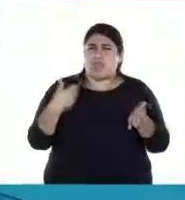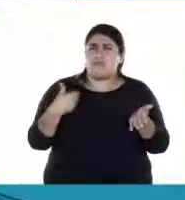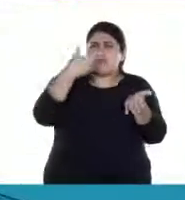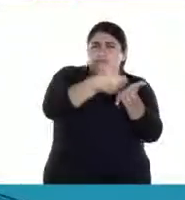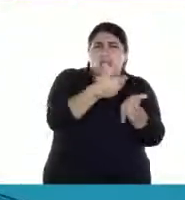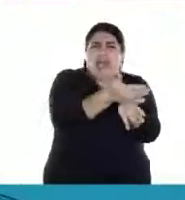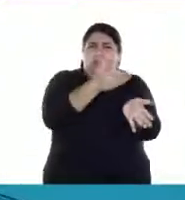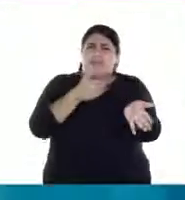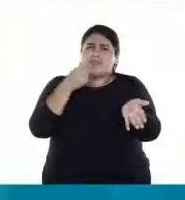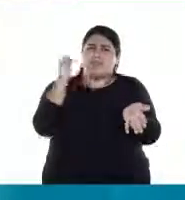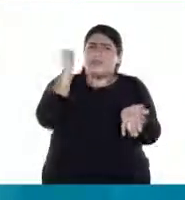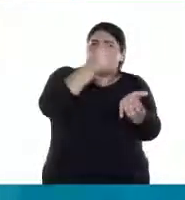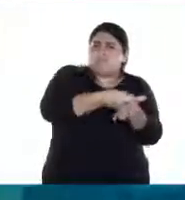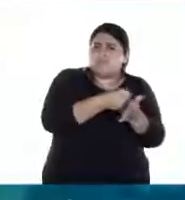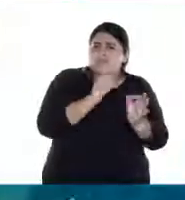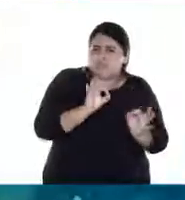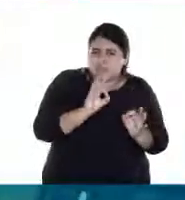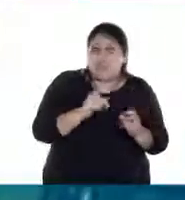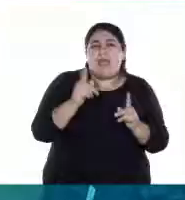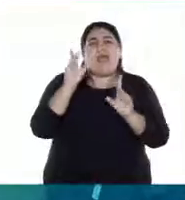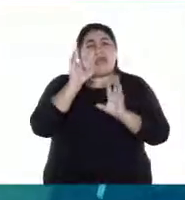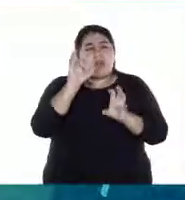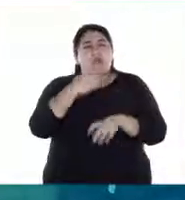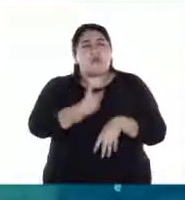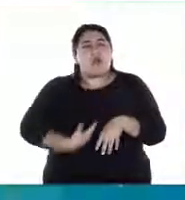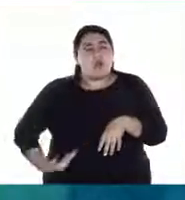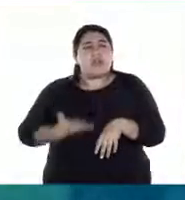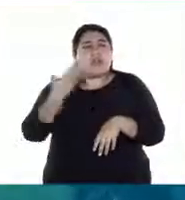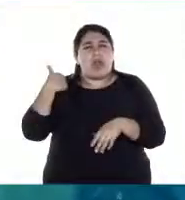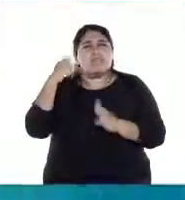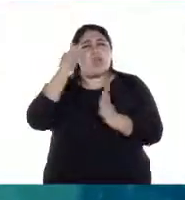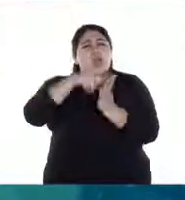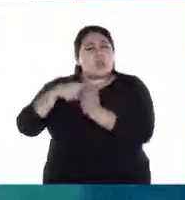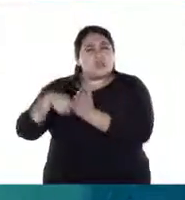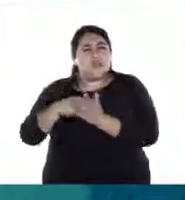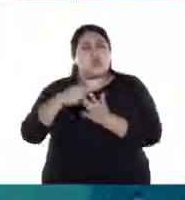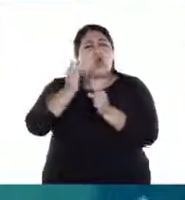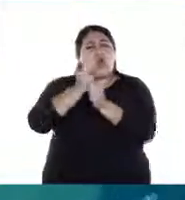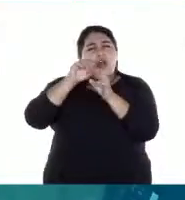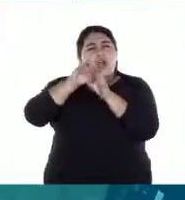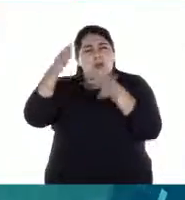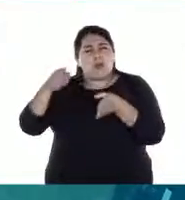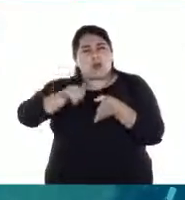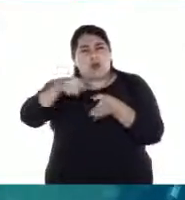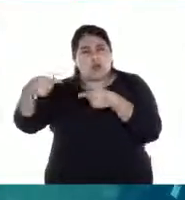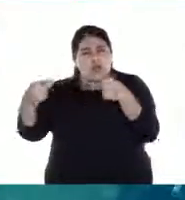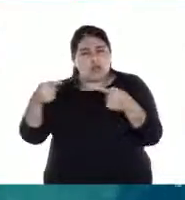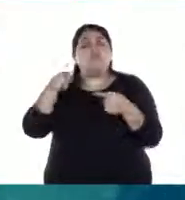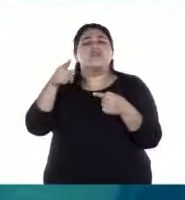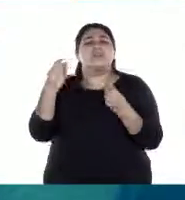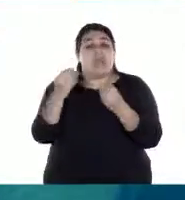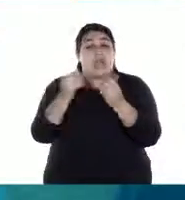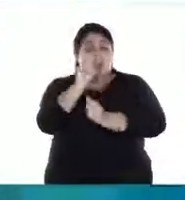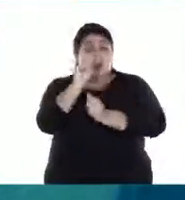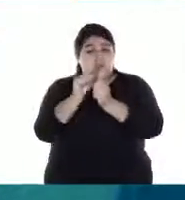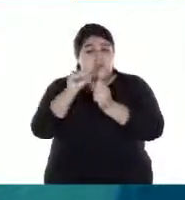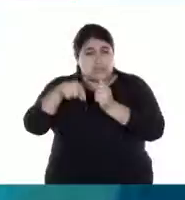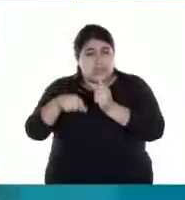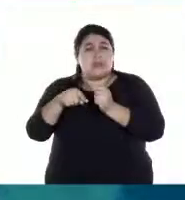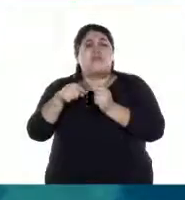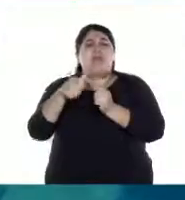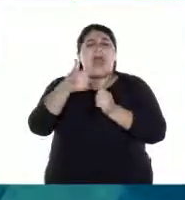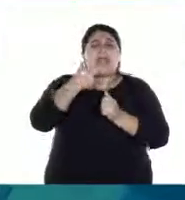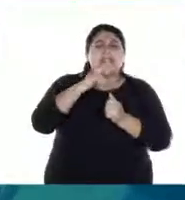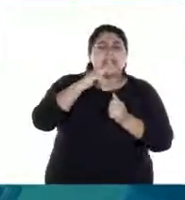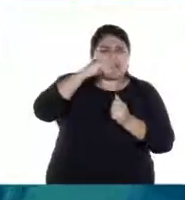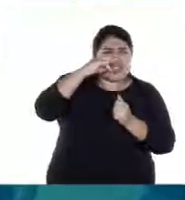adelantado. Recordemos también que el gobierno realizó contratos con los laboratorios donde se producen las vacunas